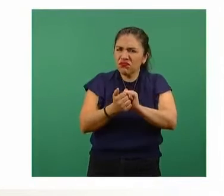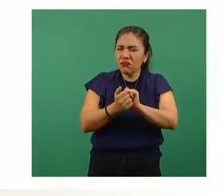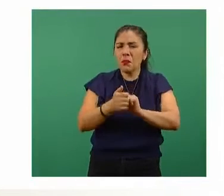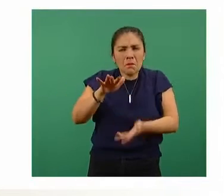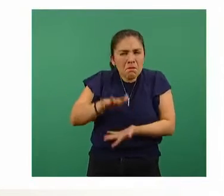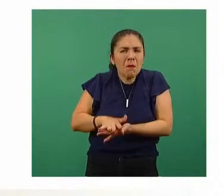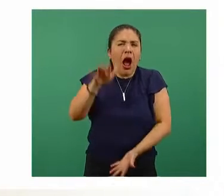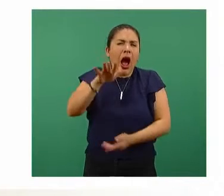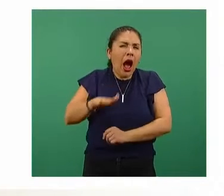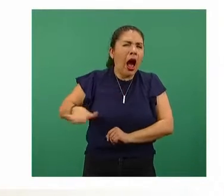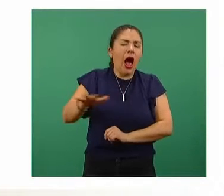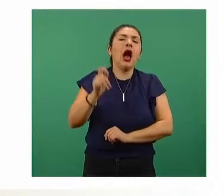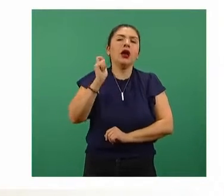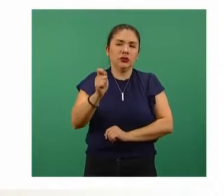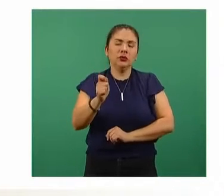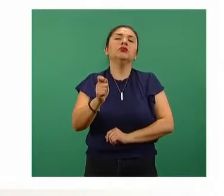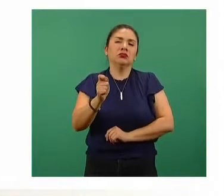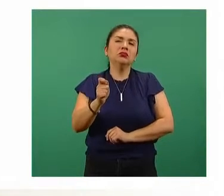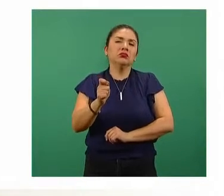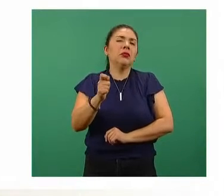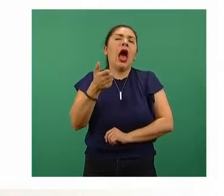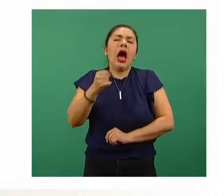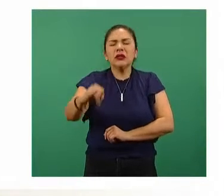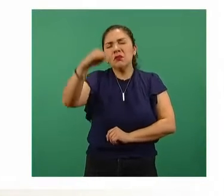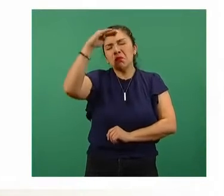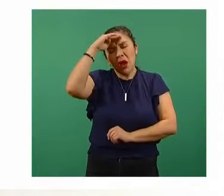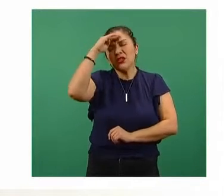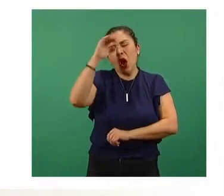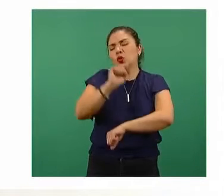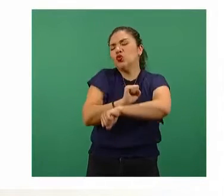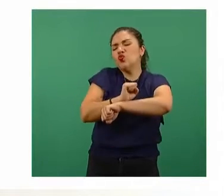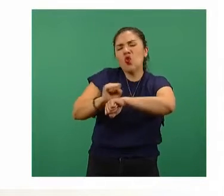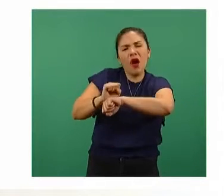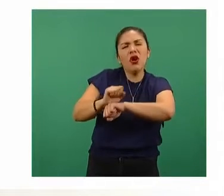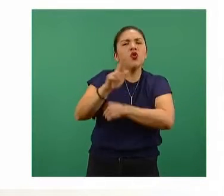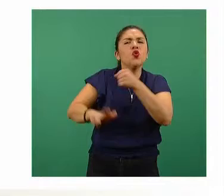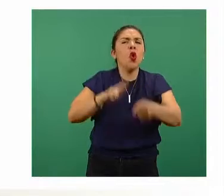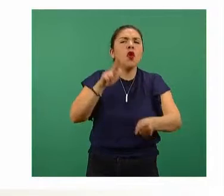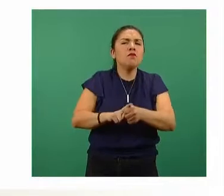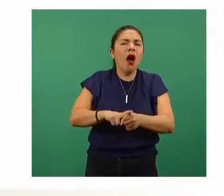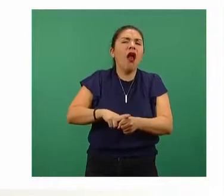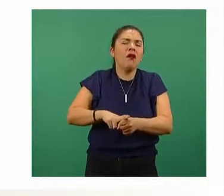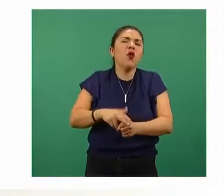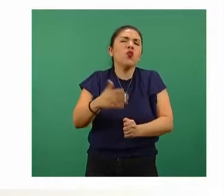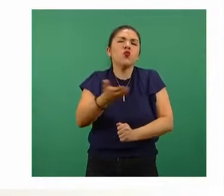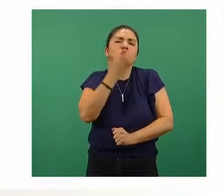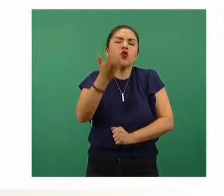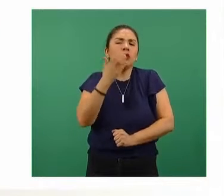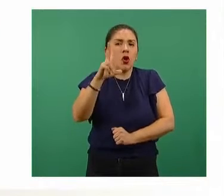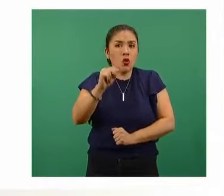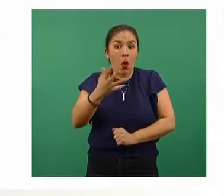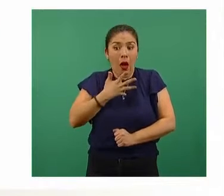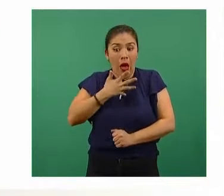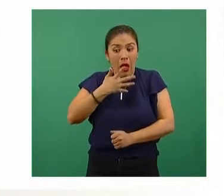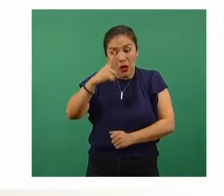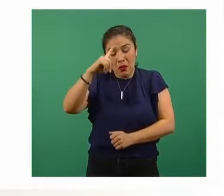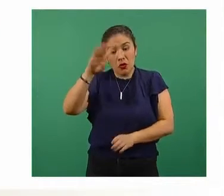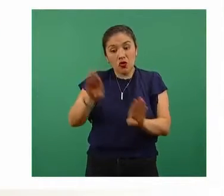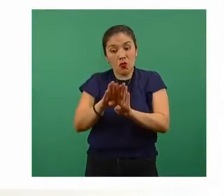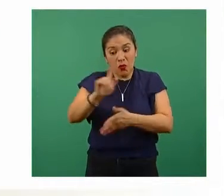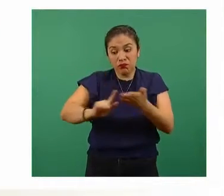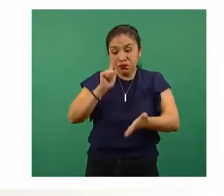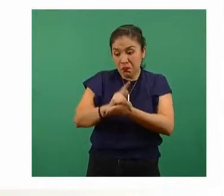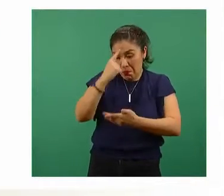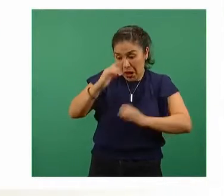gran mayoría de ellas esperables, menores en importancia, que no dejan ninguna secuela y